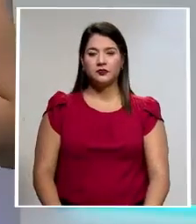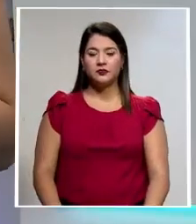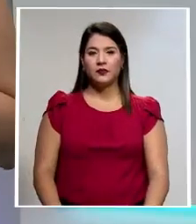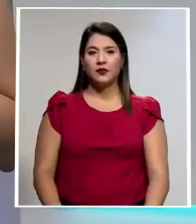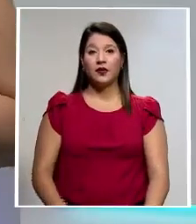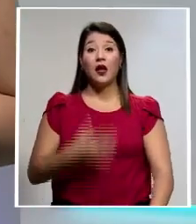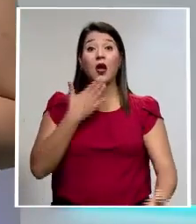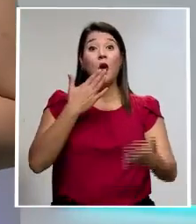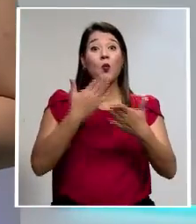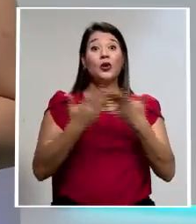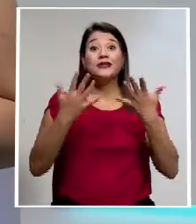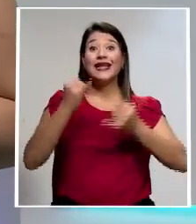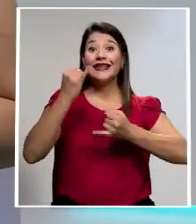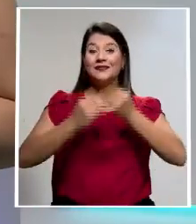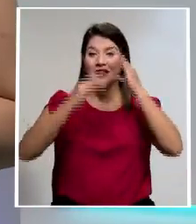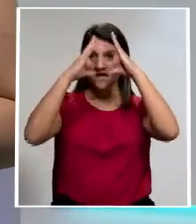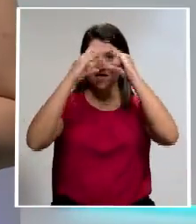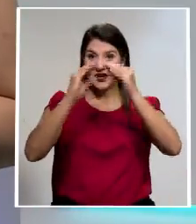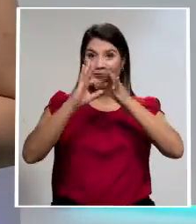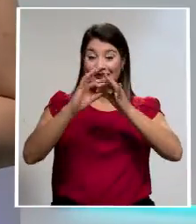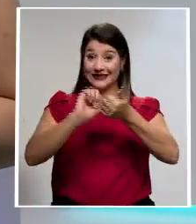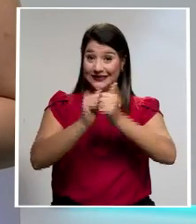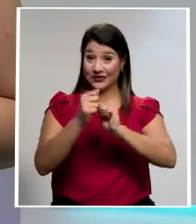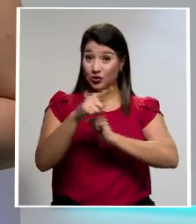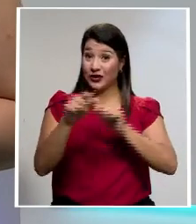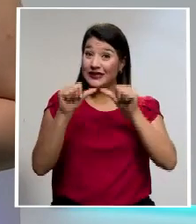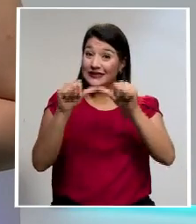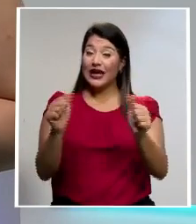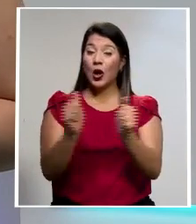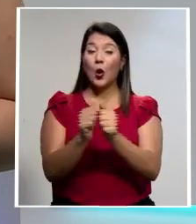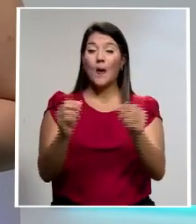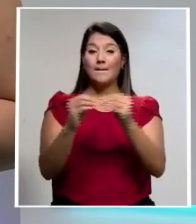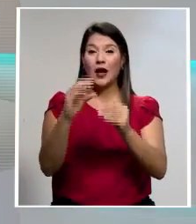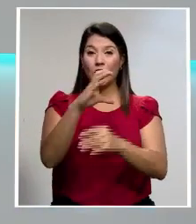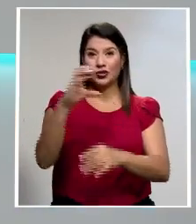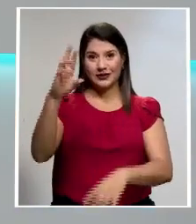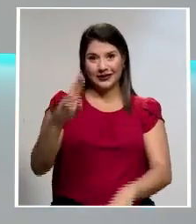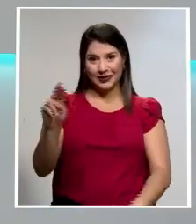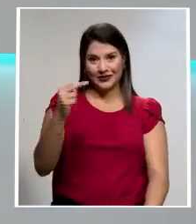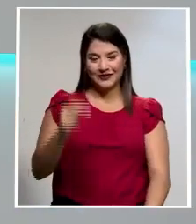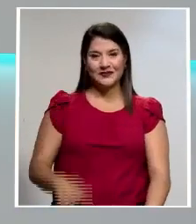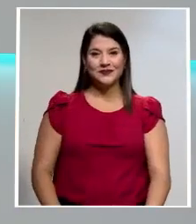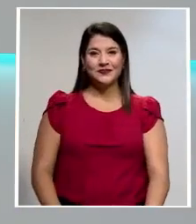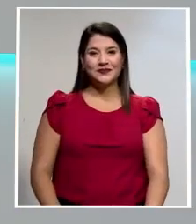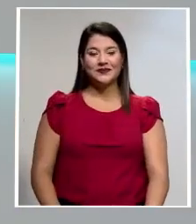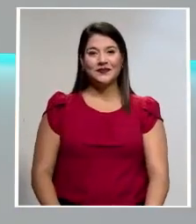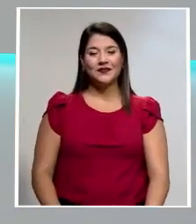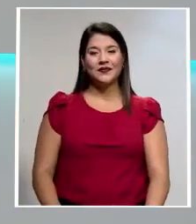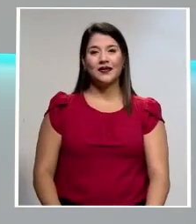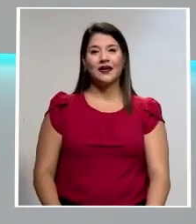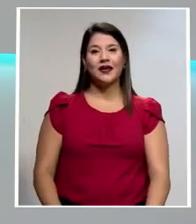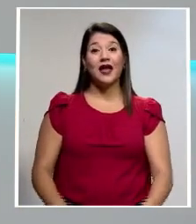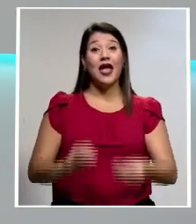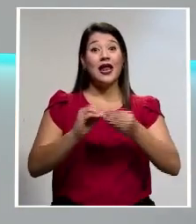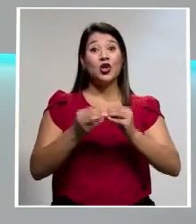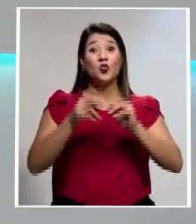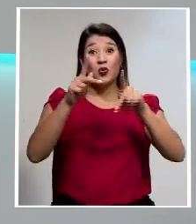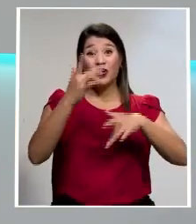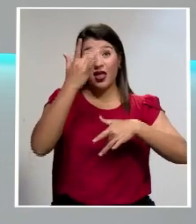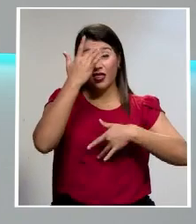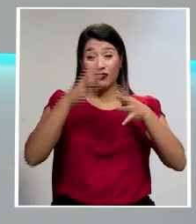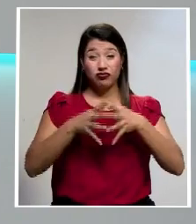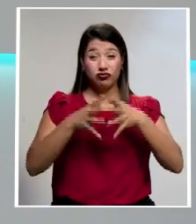Bueno, con esto terminamos la información deportiva. Sigan con más de Costa Rica Noticias. pese al aumento de contagios